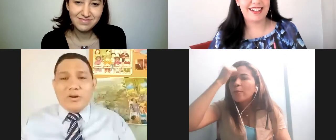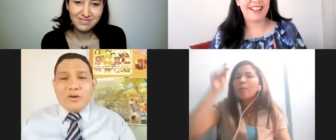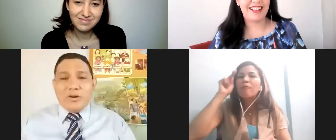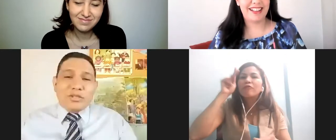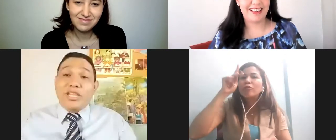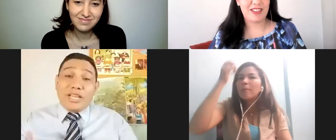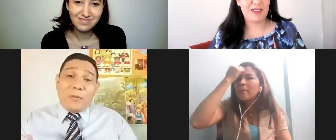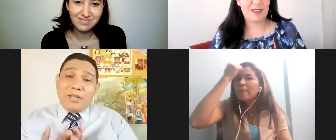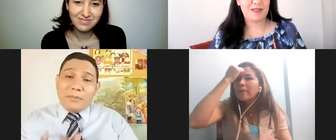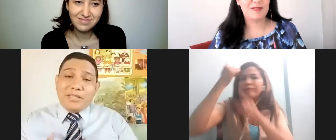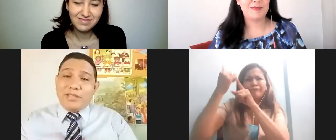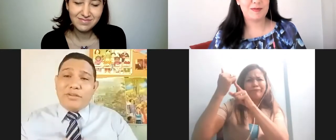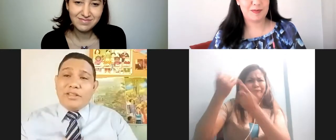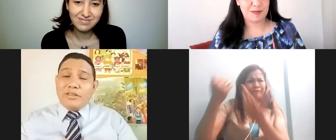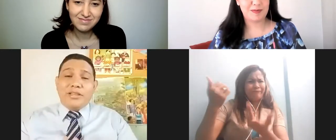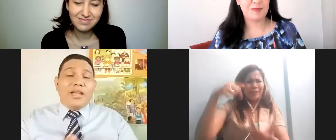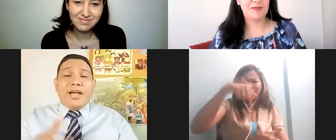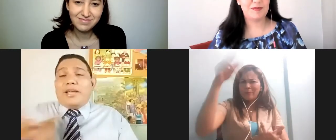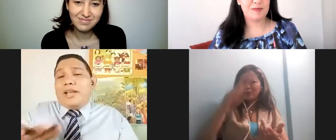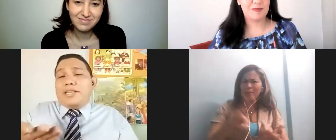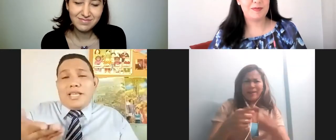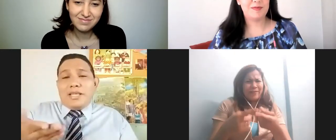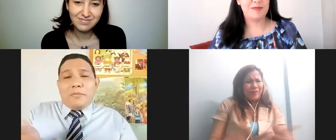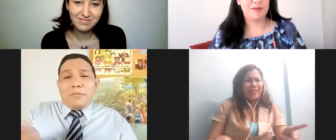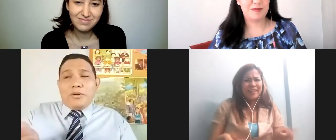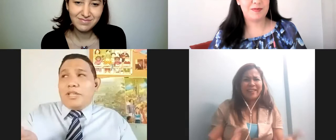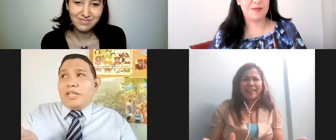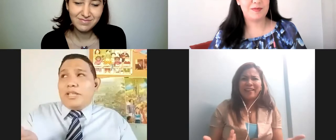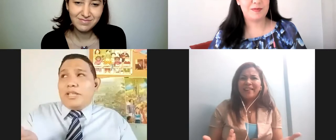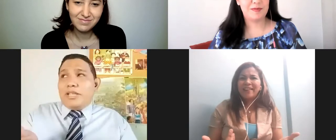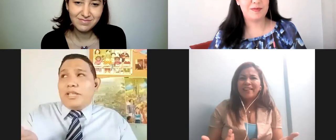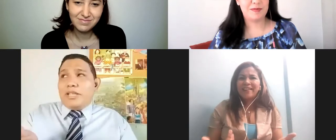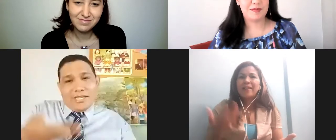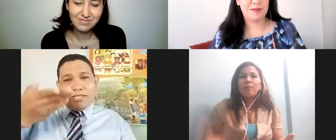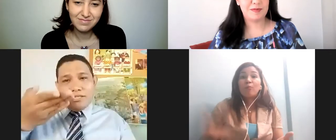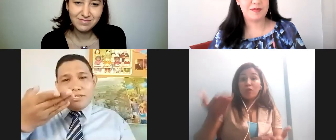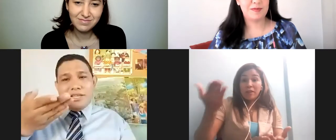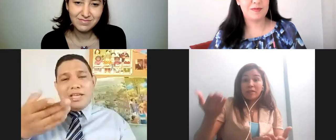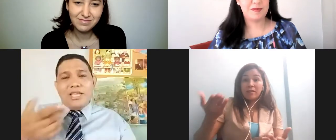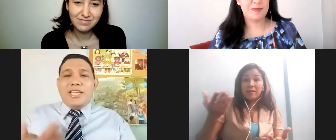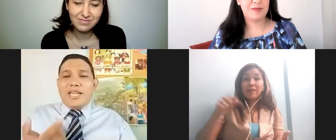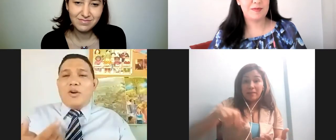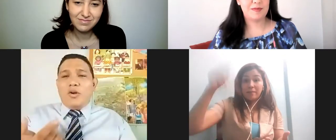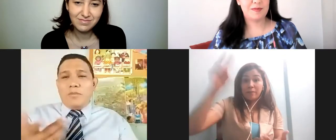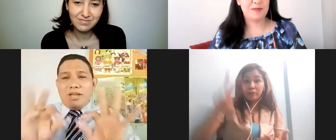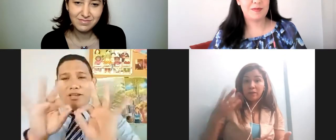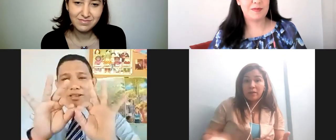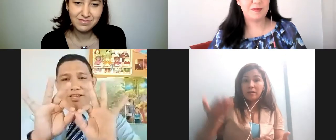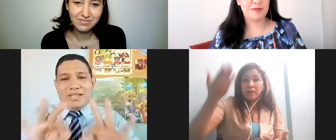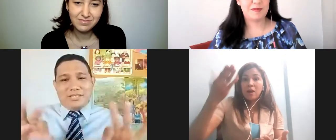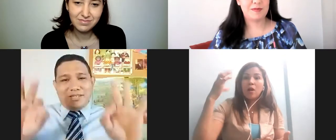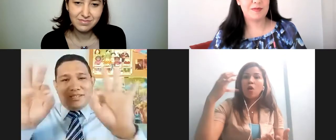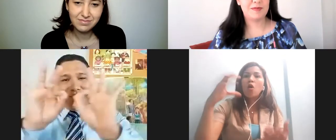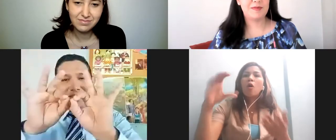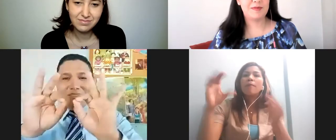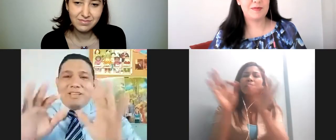maestro. Entonces es completamente diferente. Aquí la señal de importante podría decirse que es así, y en Colombia es